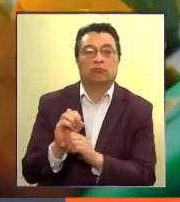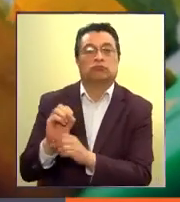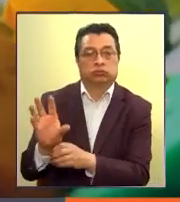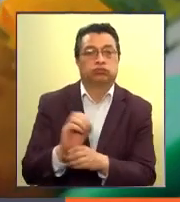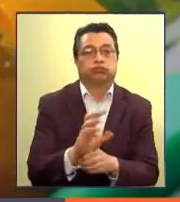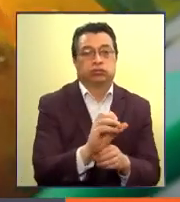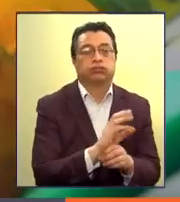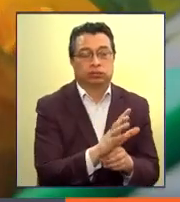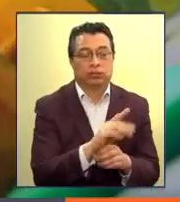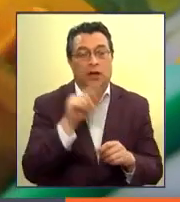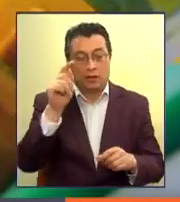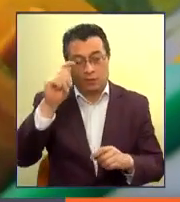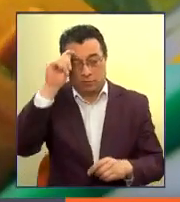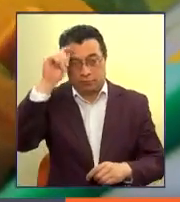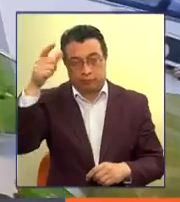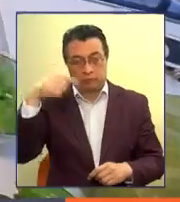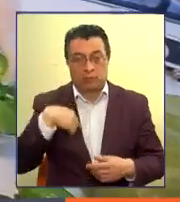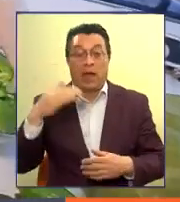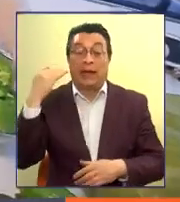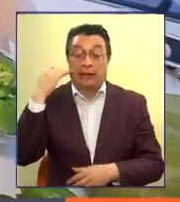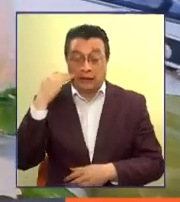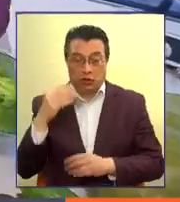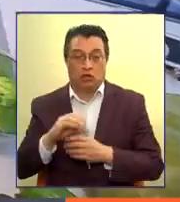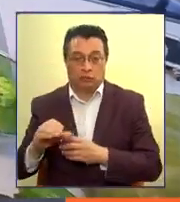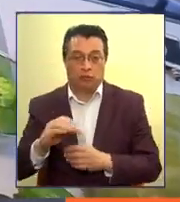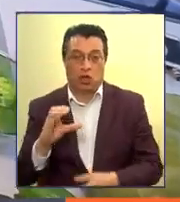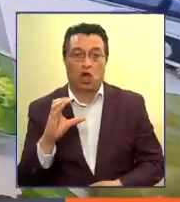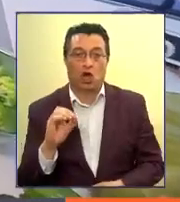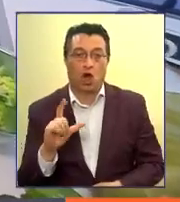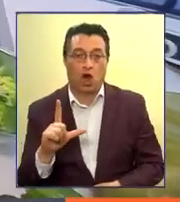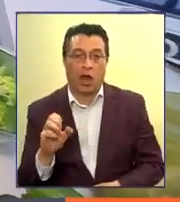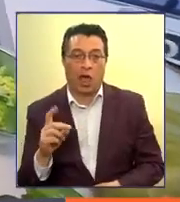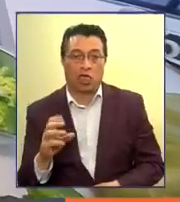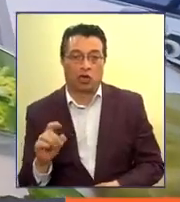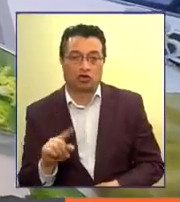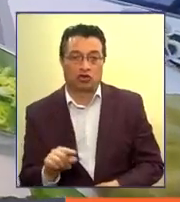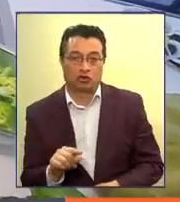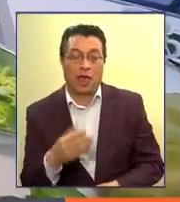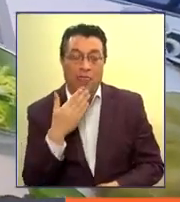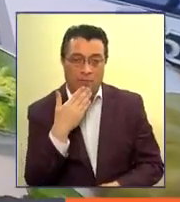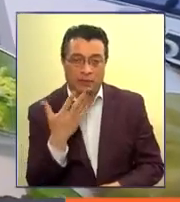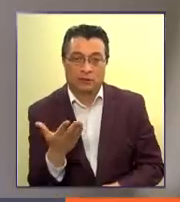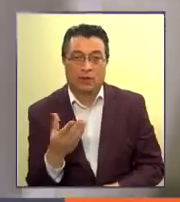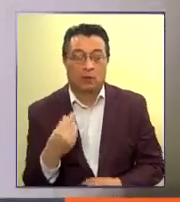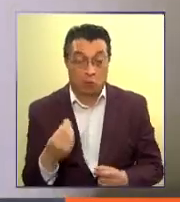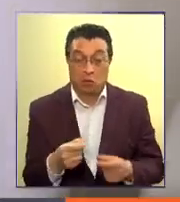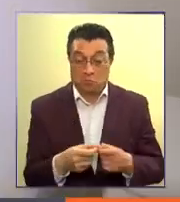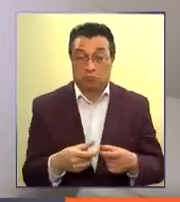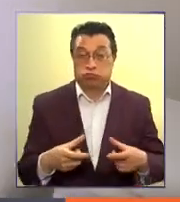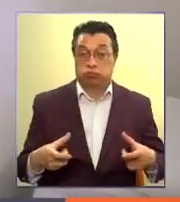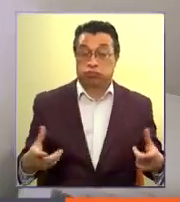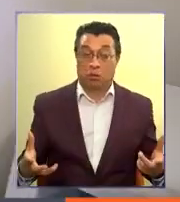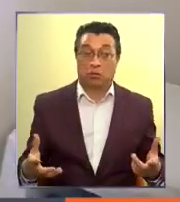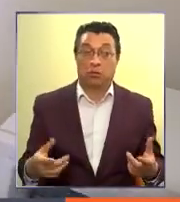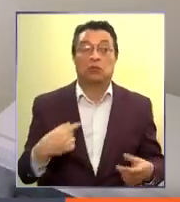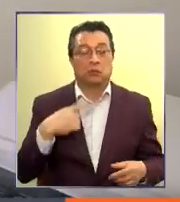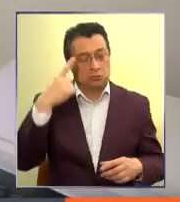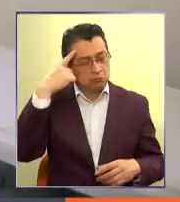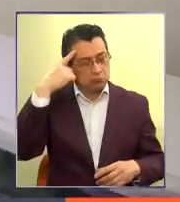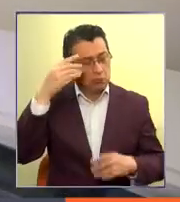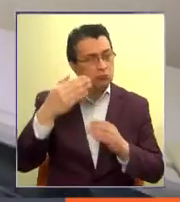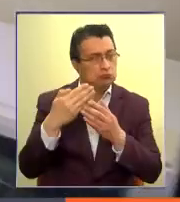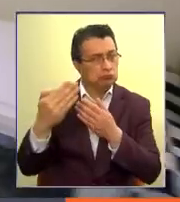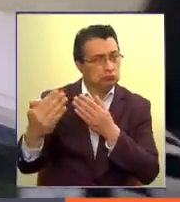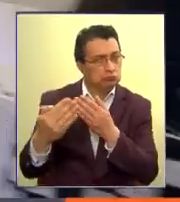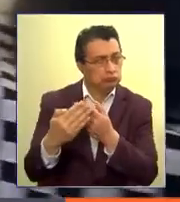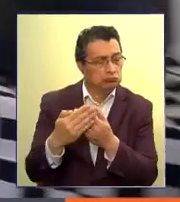con crear una versión para niños de Colados, una marca que planea seguir creciendo. Uno de los proyectos a corto plazo